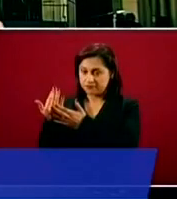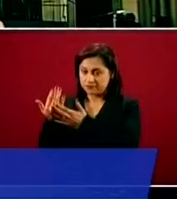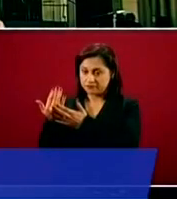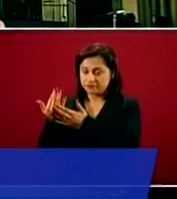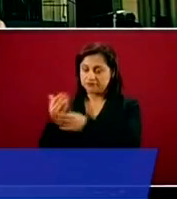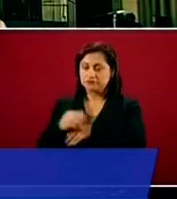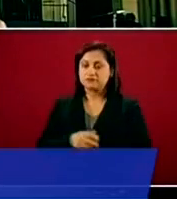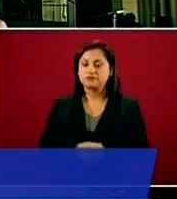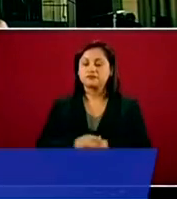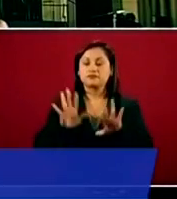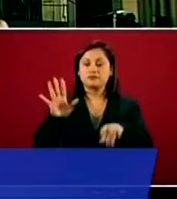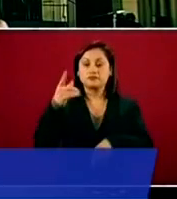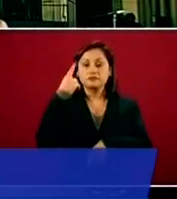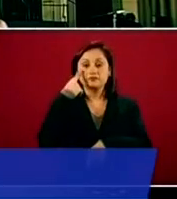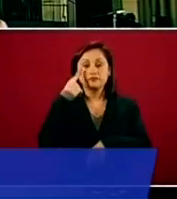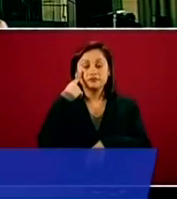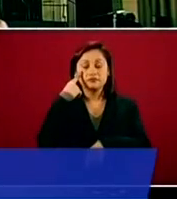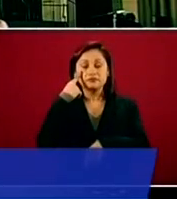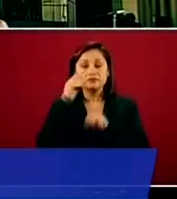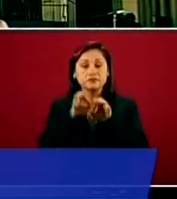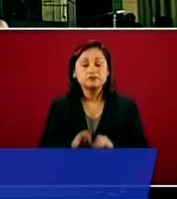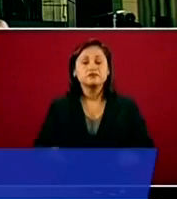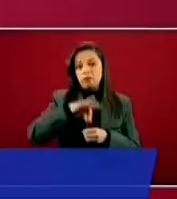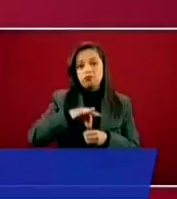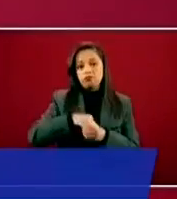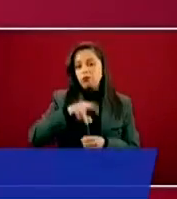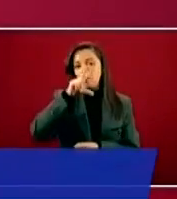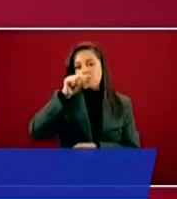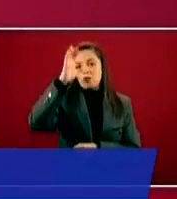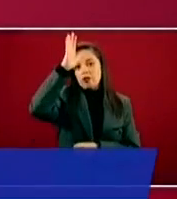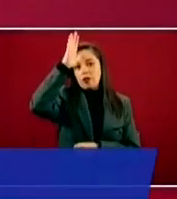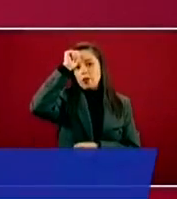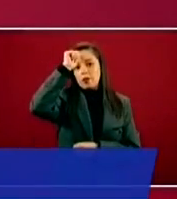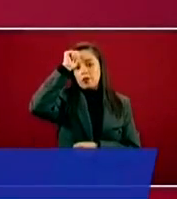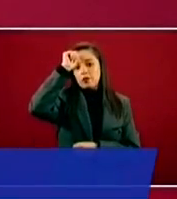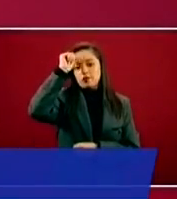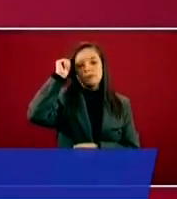esto, México pidió a la Secretaría General de la OEA aclarar el texto